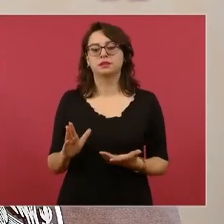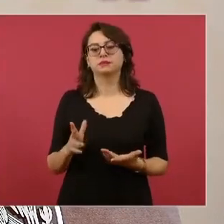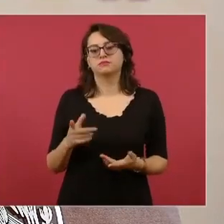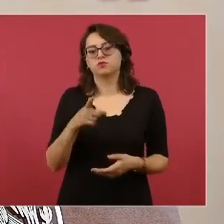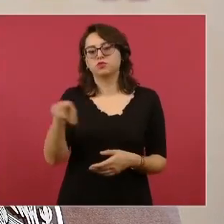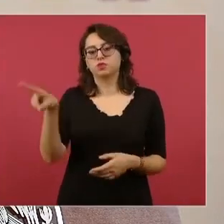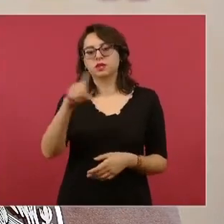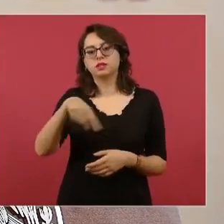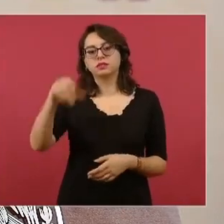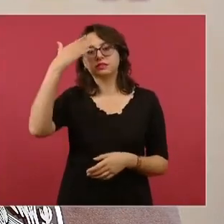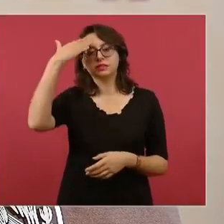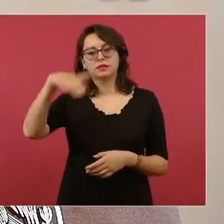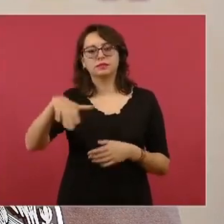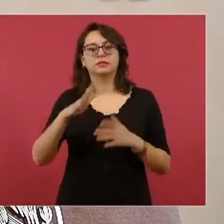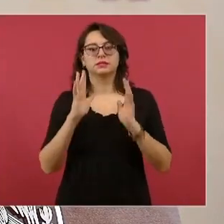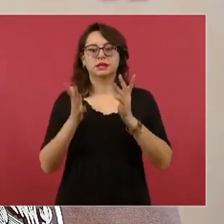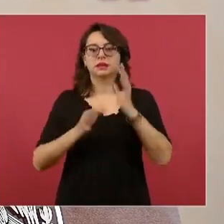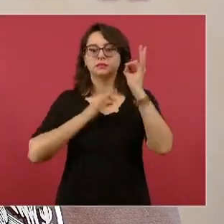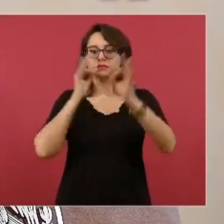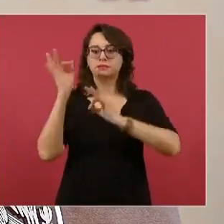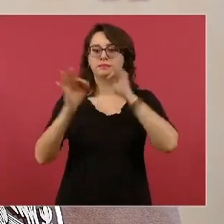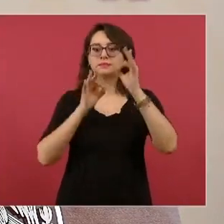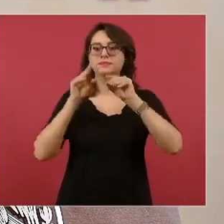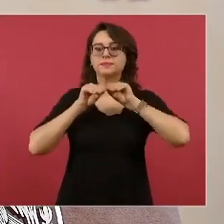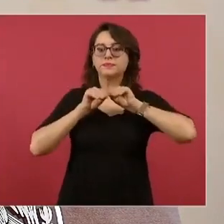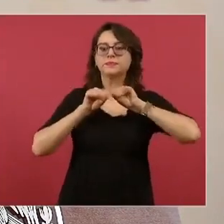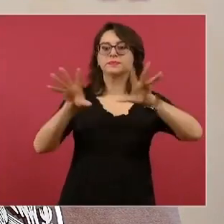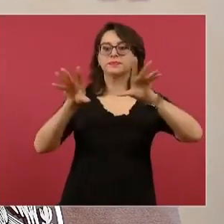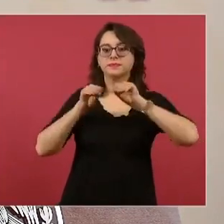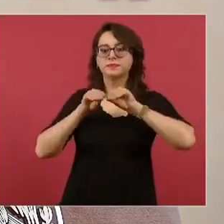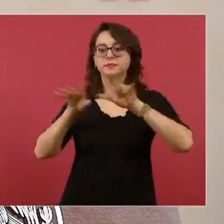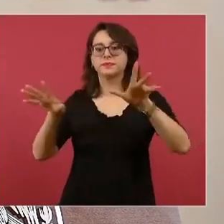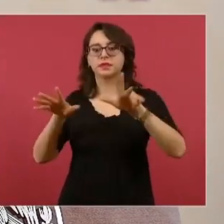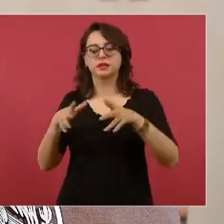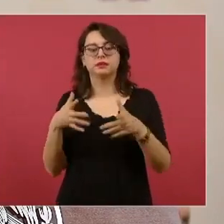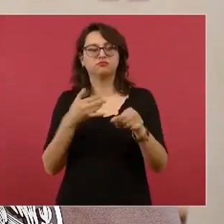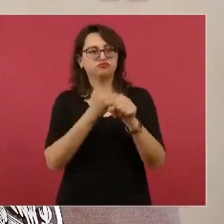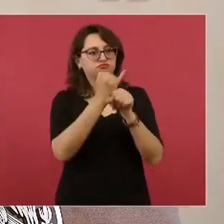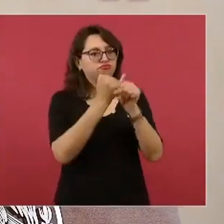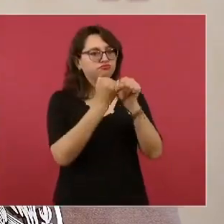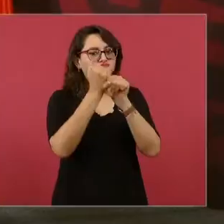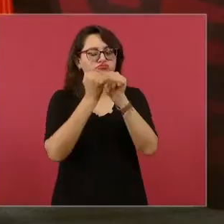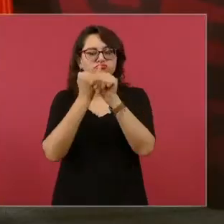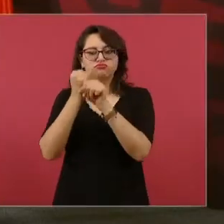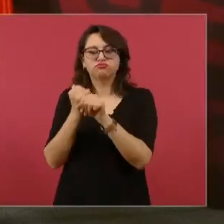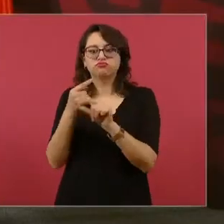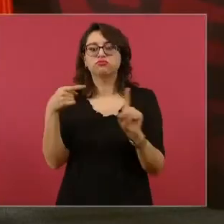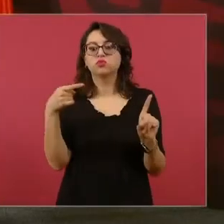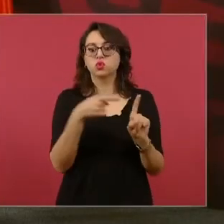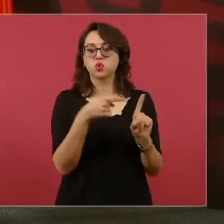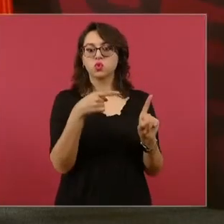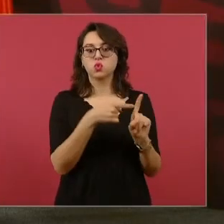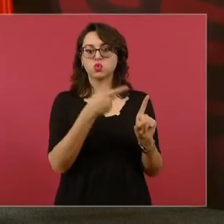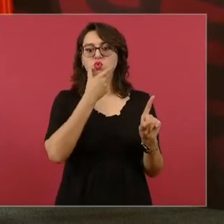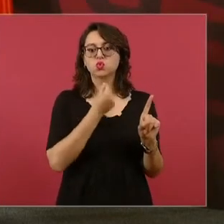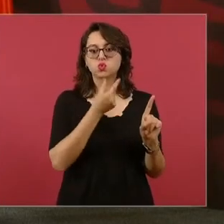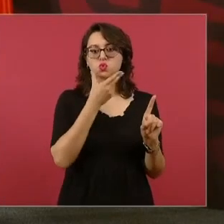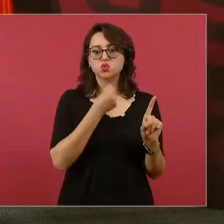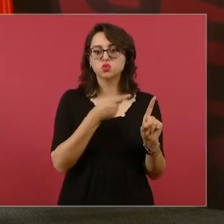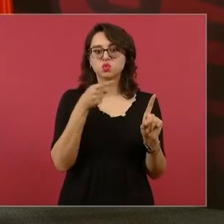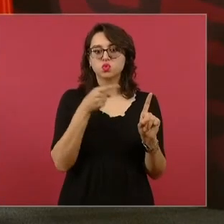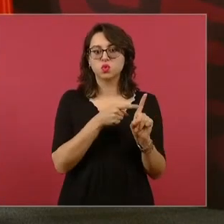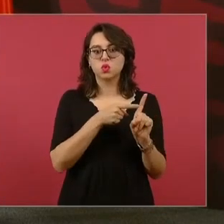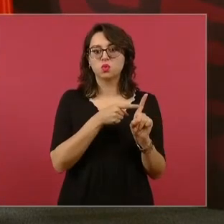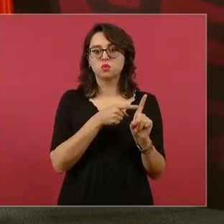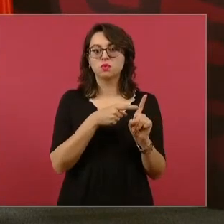de comunicación, en muchas notas periodísticas y en el trabajo de investigación que realizan, esta persona se